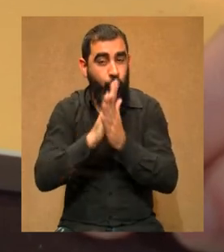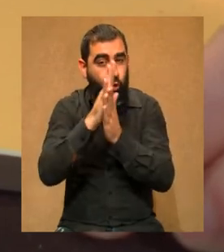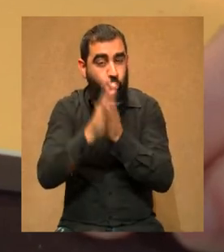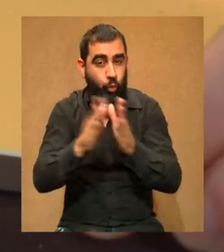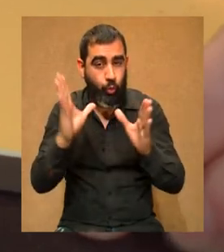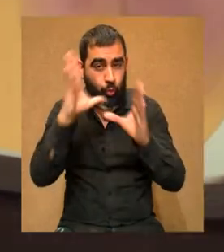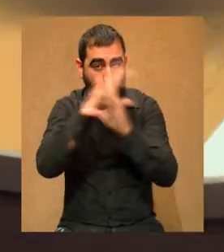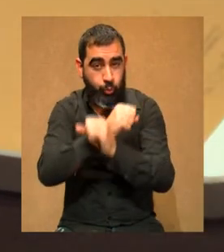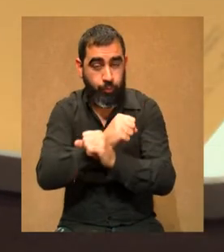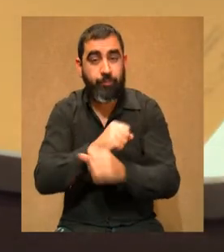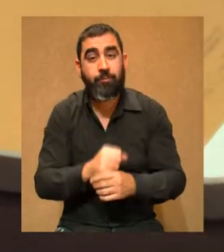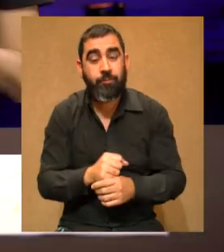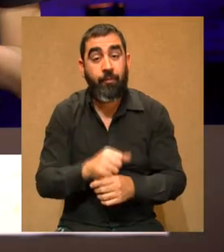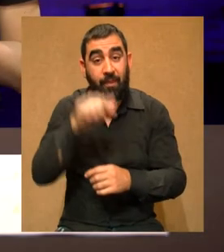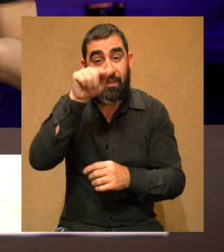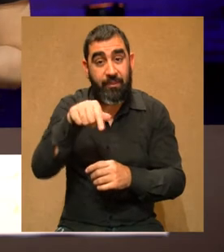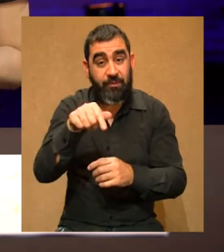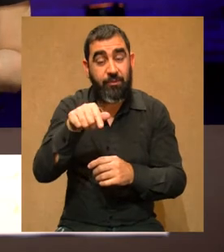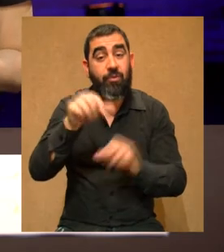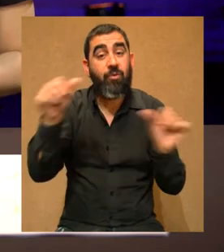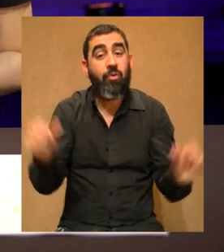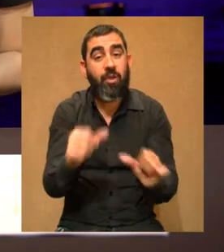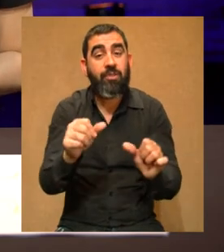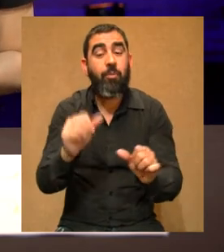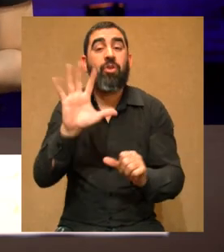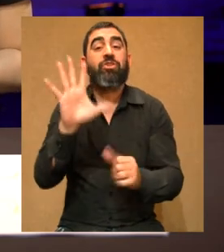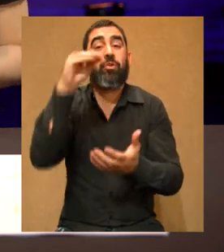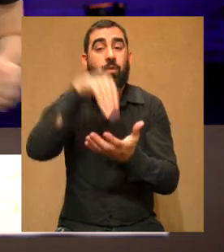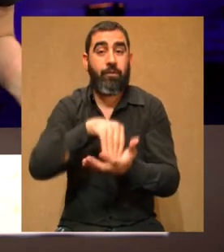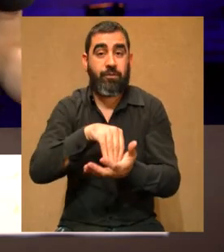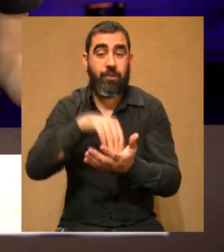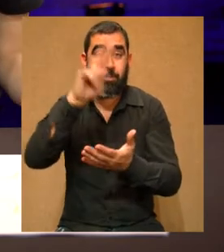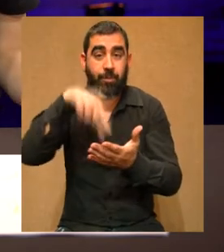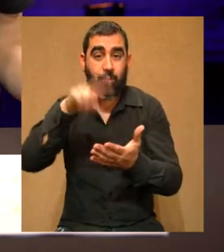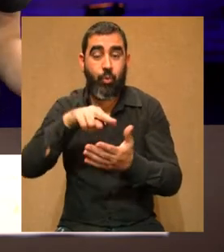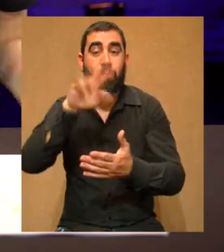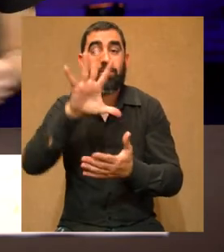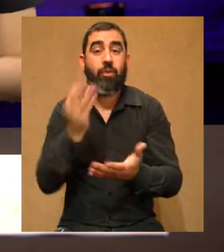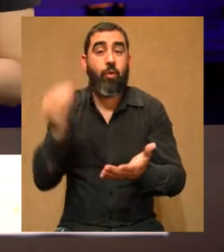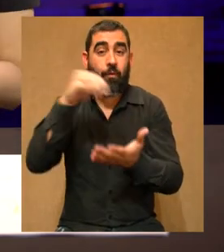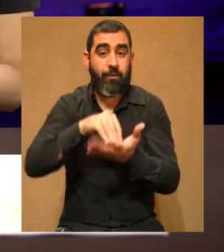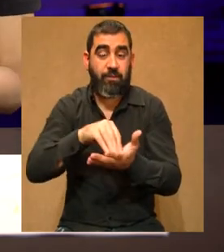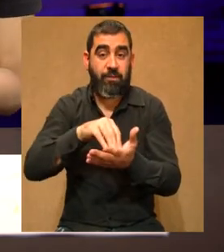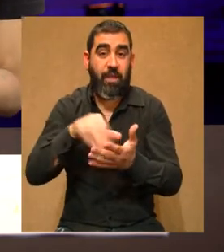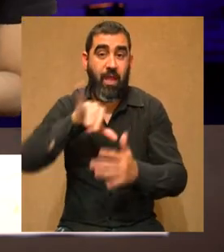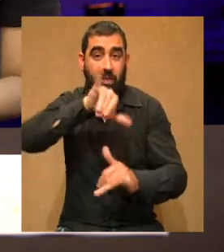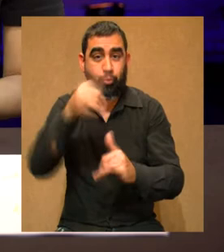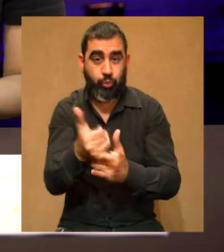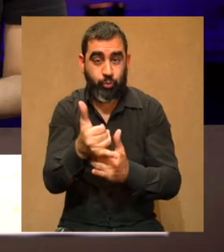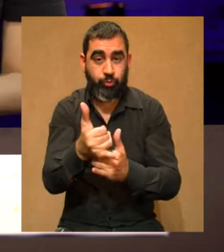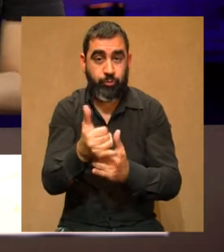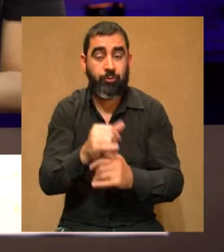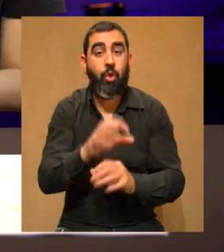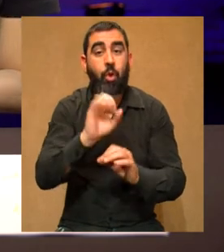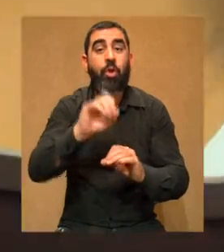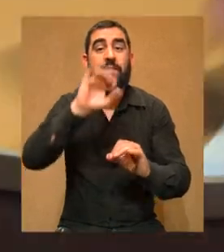cubierta la linterna ok este paso lo hacemos cinco veces cinco veces el marcador o cinco